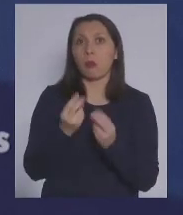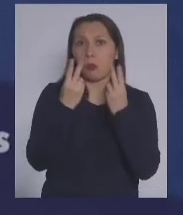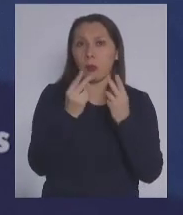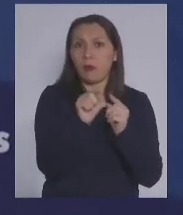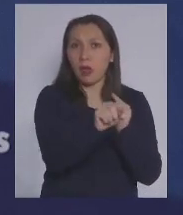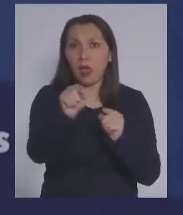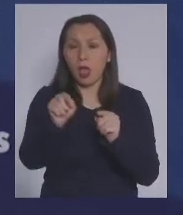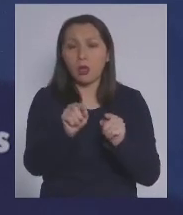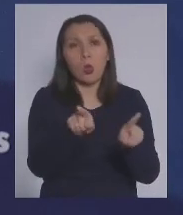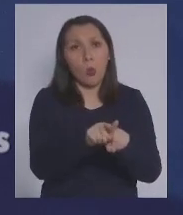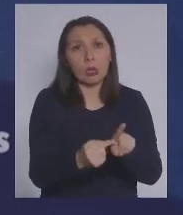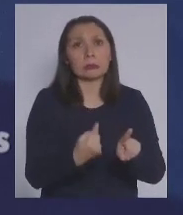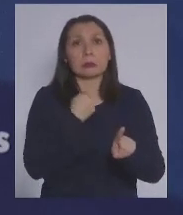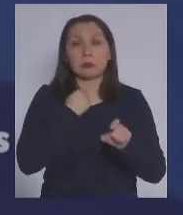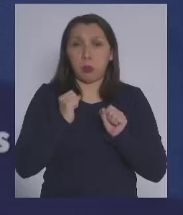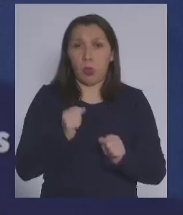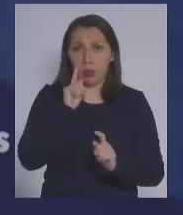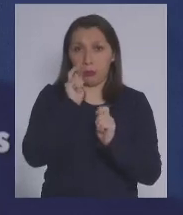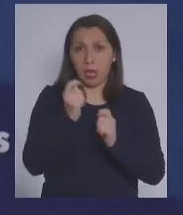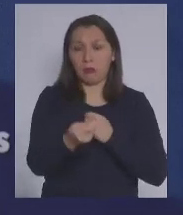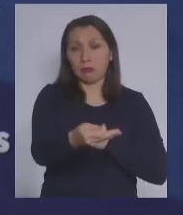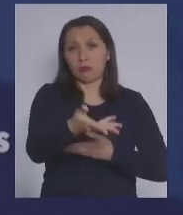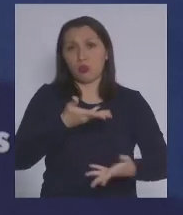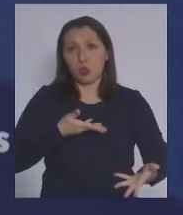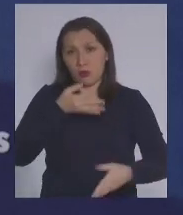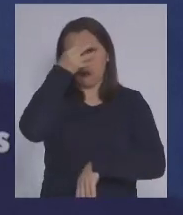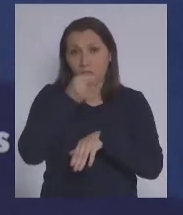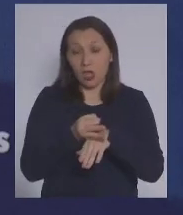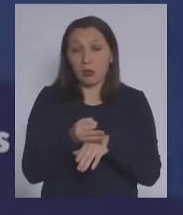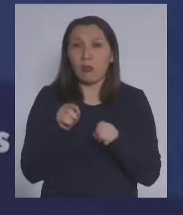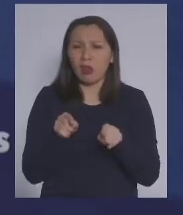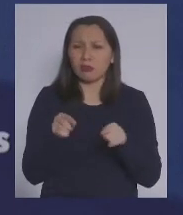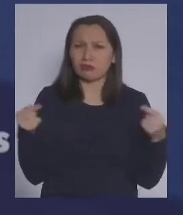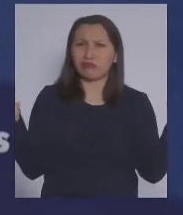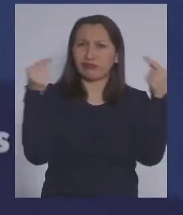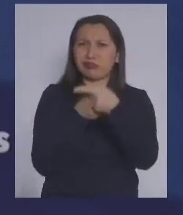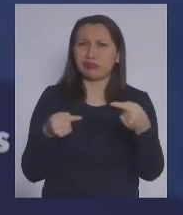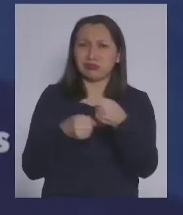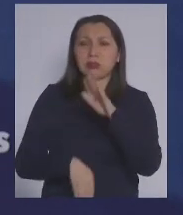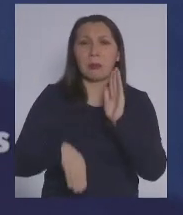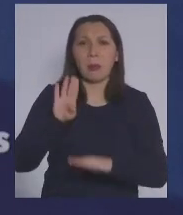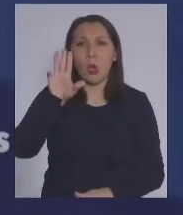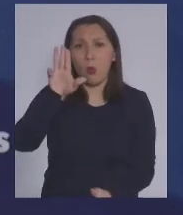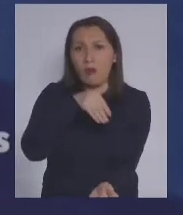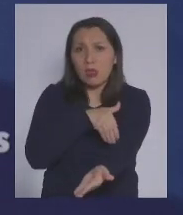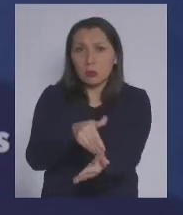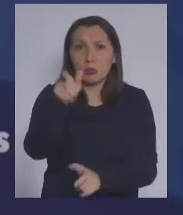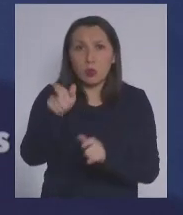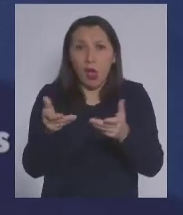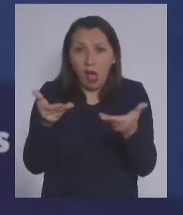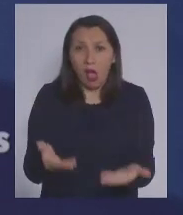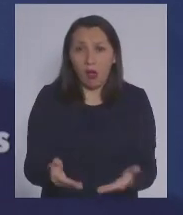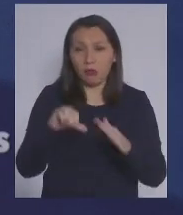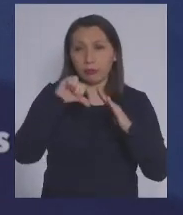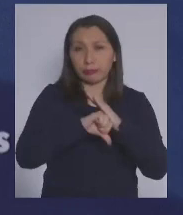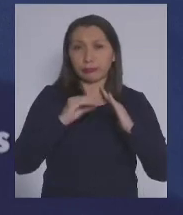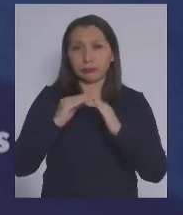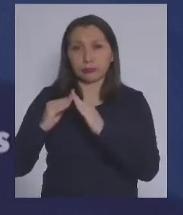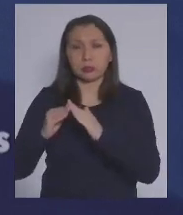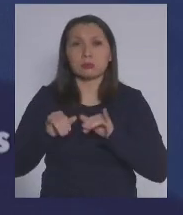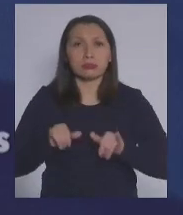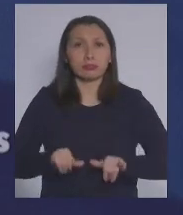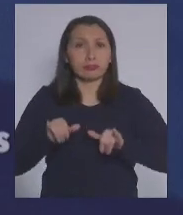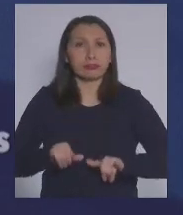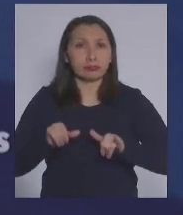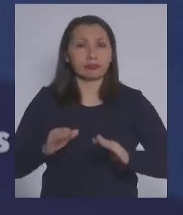a los pacientes enfermos esto se contrapone con los más de 9 millones de personas que están confinadas y que están